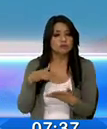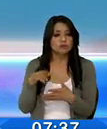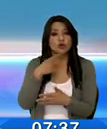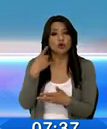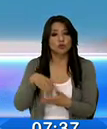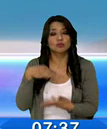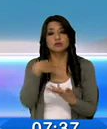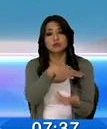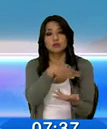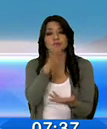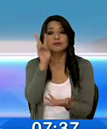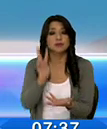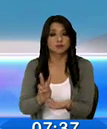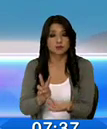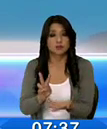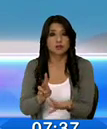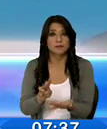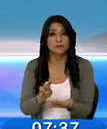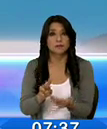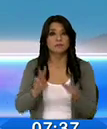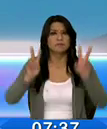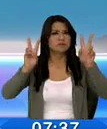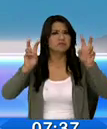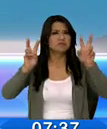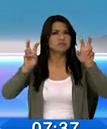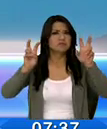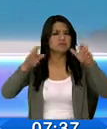Rusia hacia Venezuela de